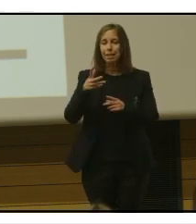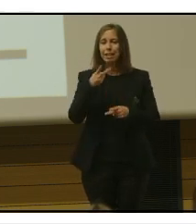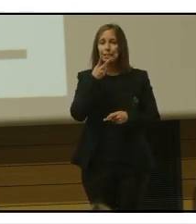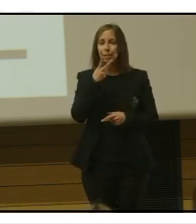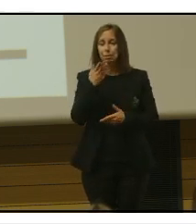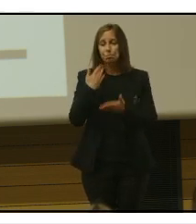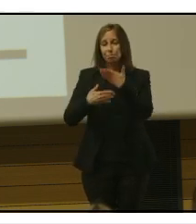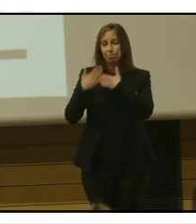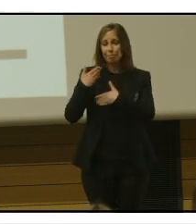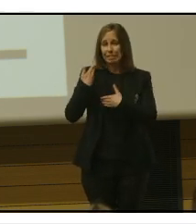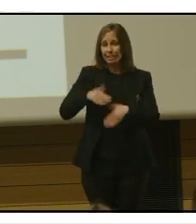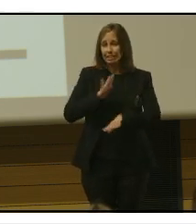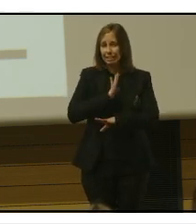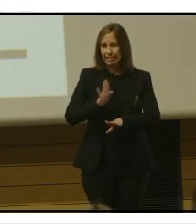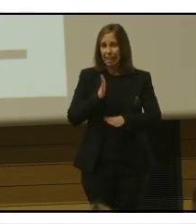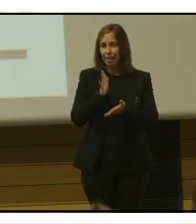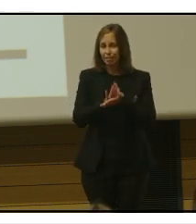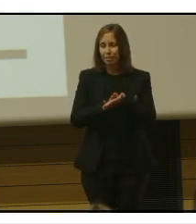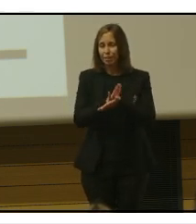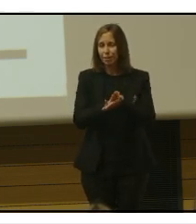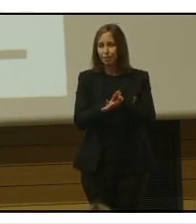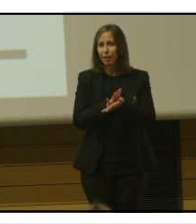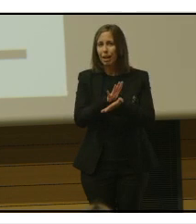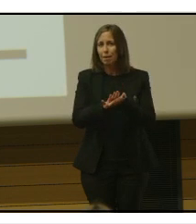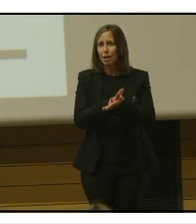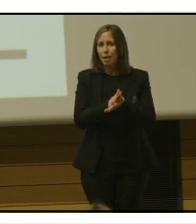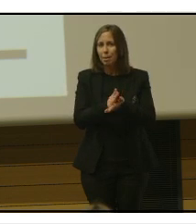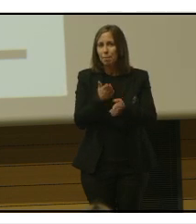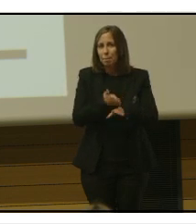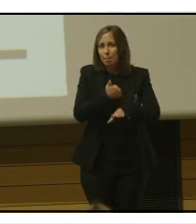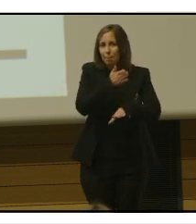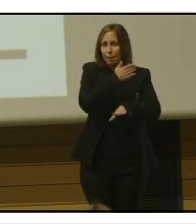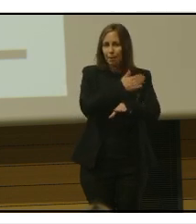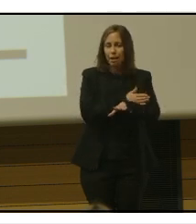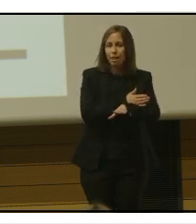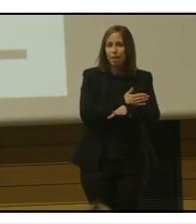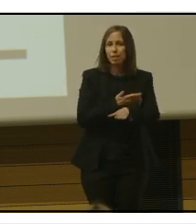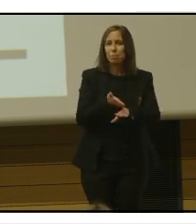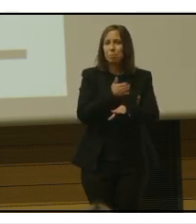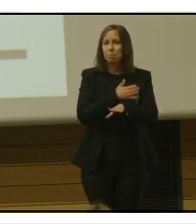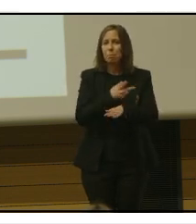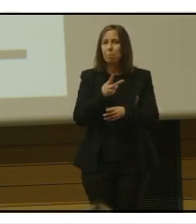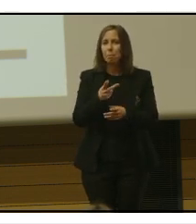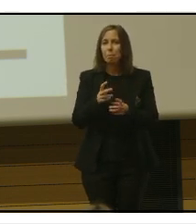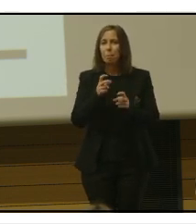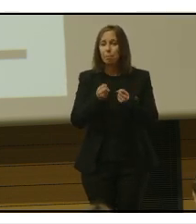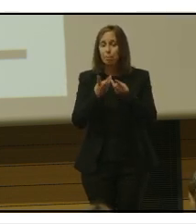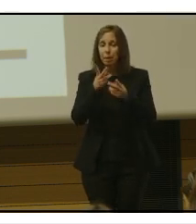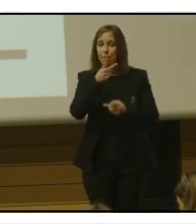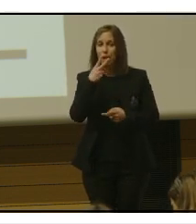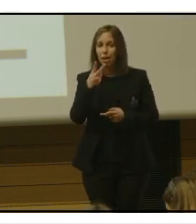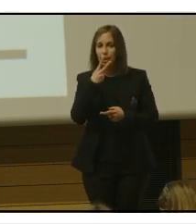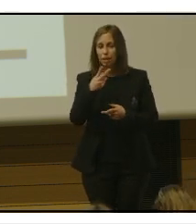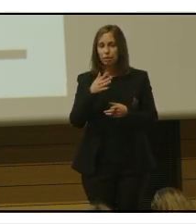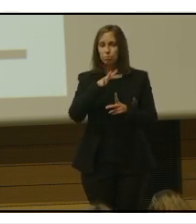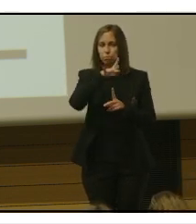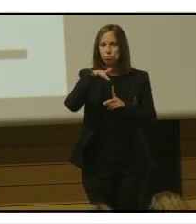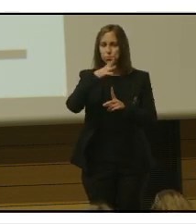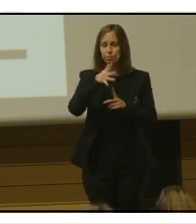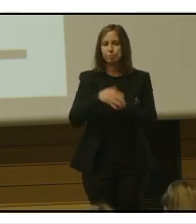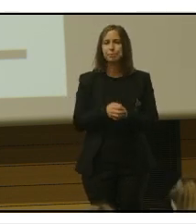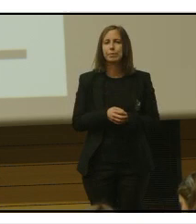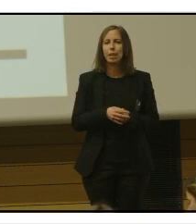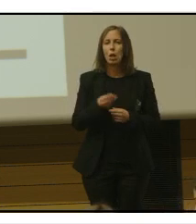comentaban antes, para nosotros es fundamental hablar de las prevalencias, en este caso de las prevalencias de exposición. Antes os hablaba pues, de las